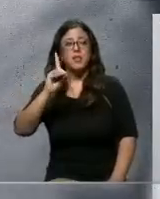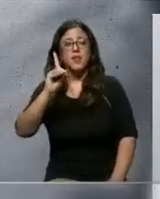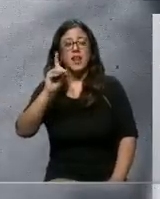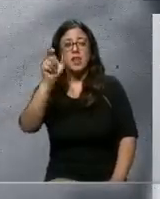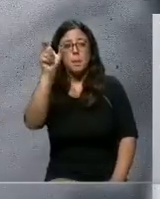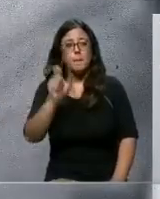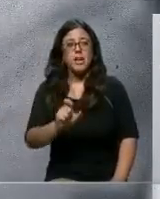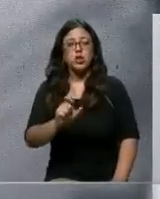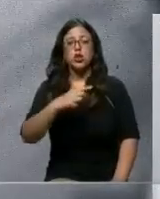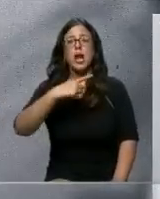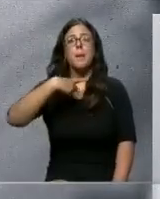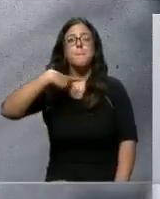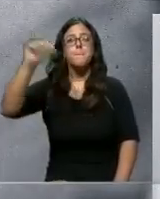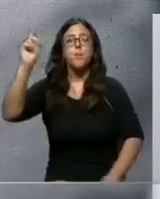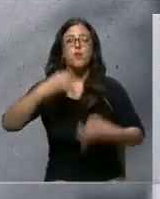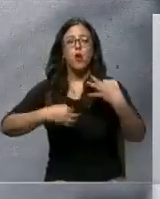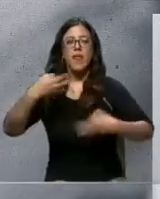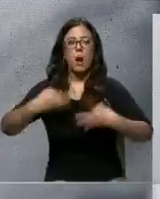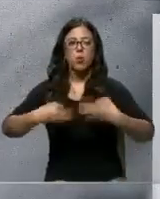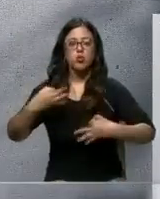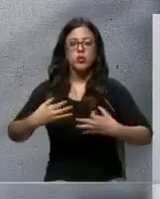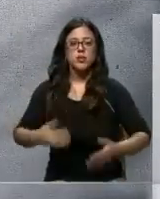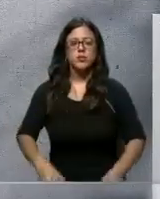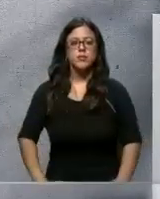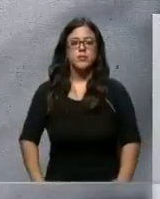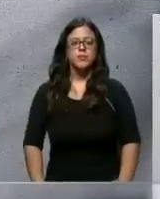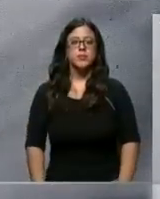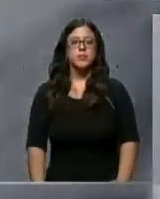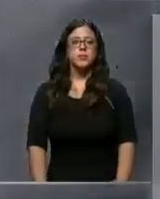El señor Manfred Jürgensen es prófugo.